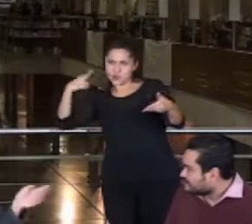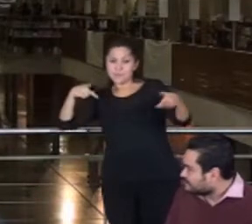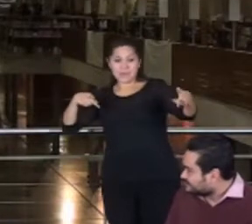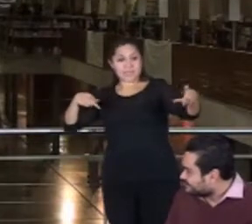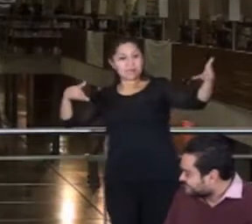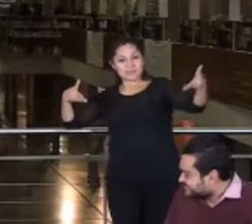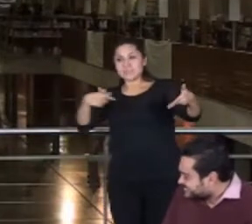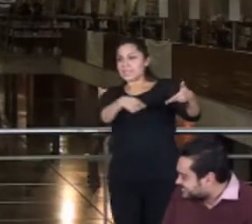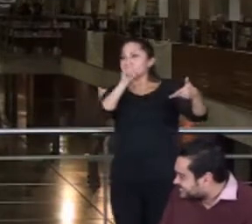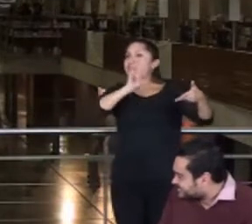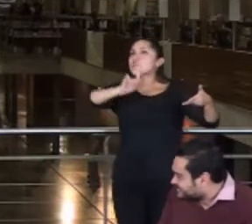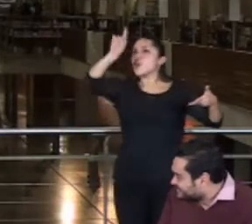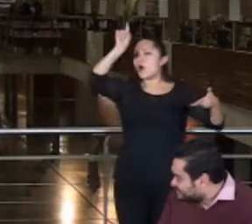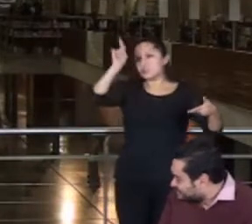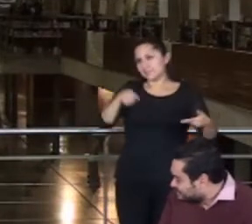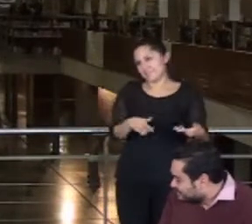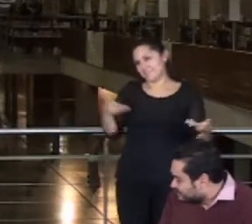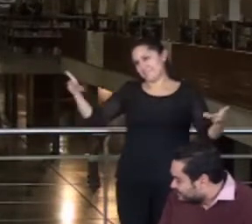dios